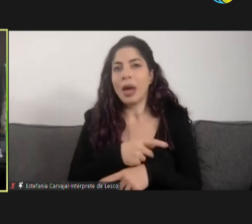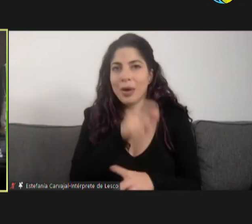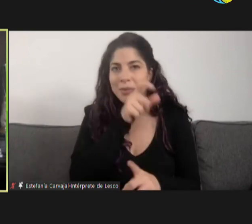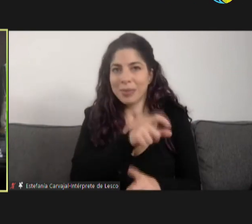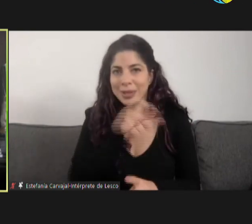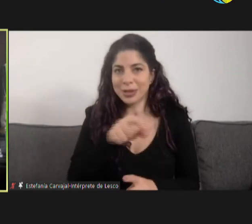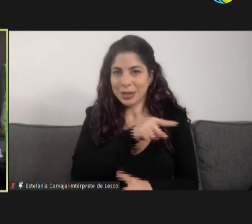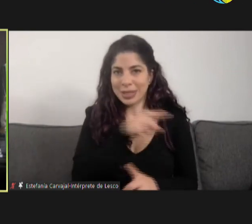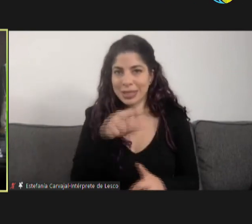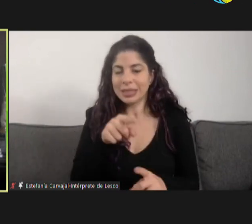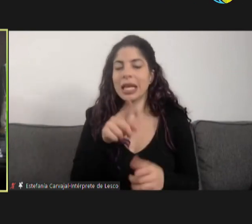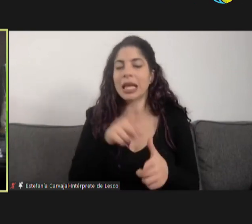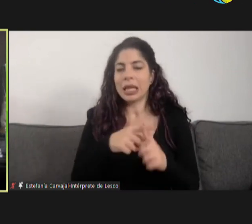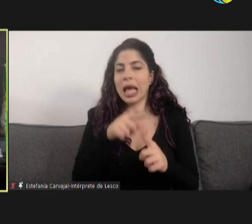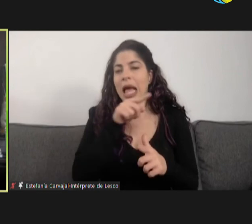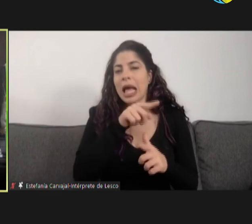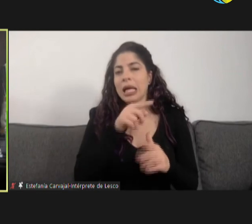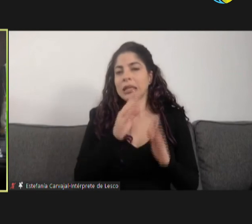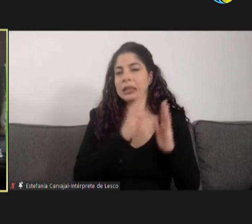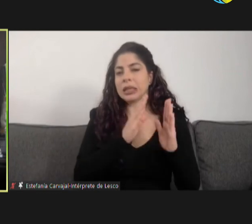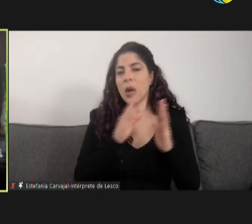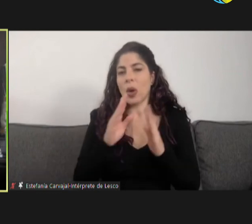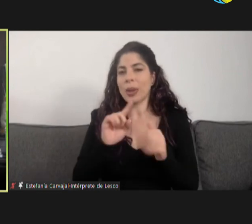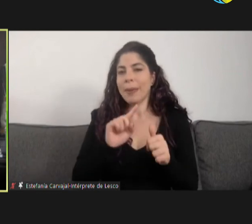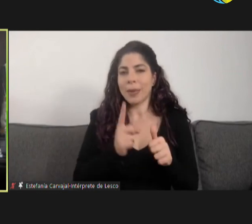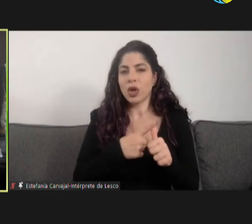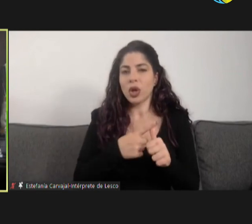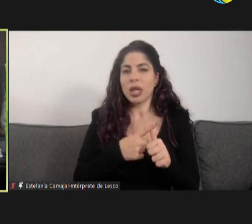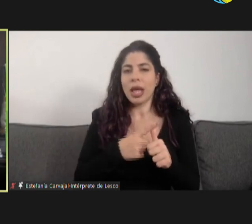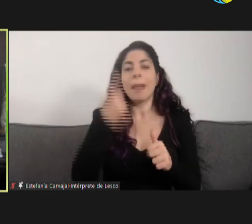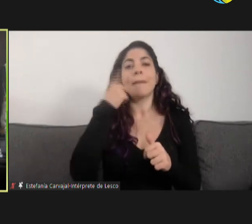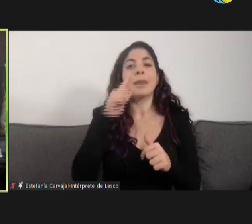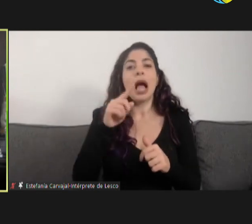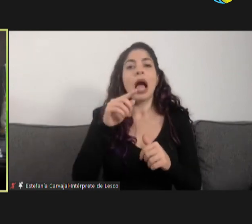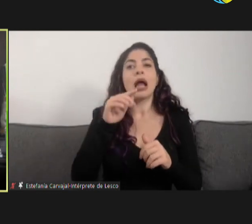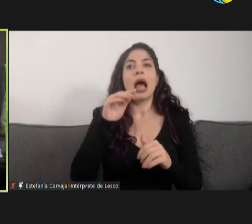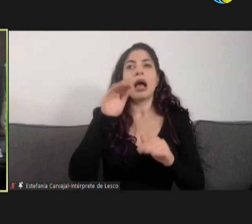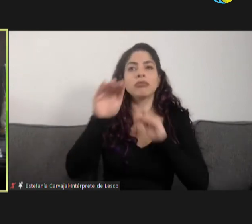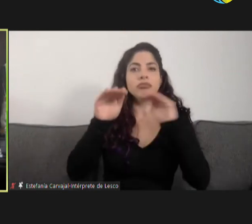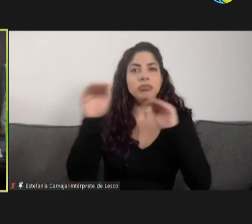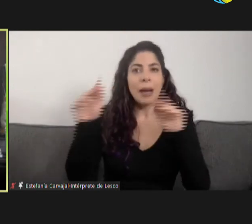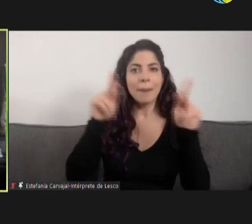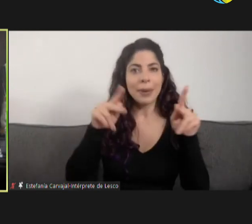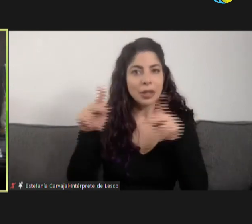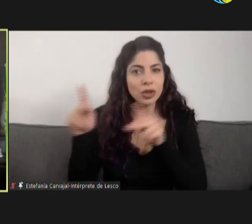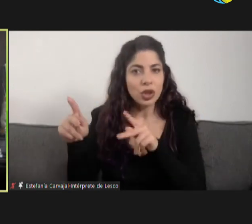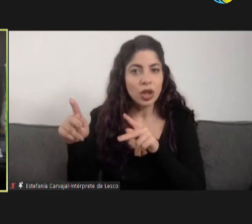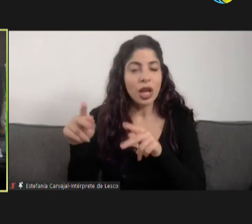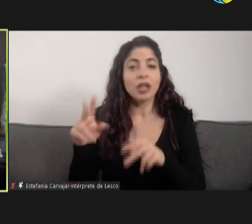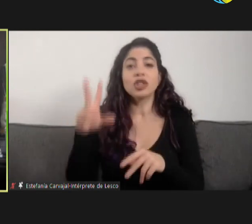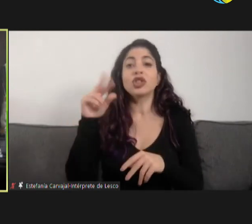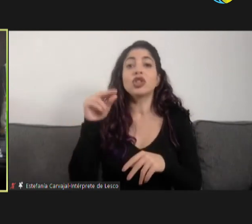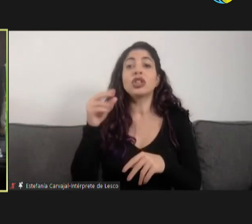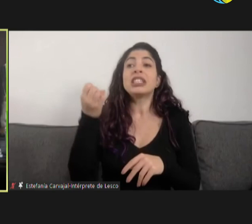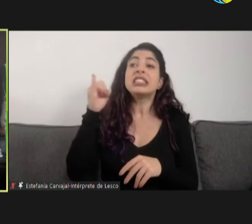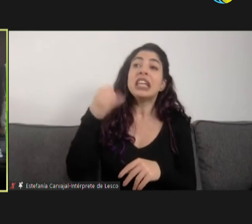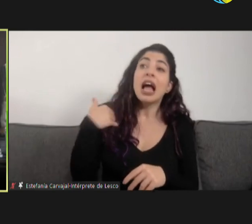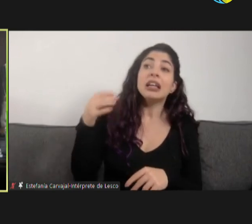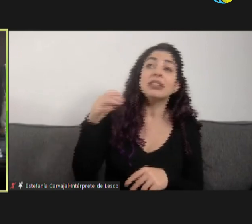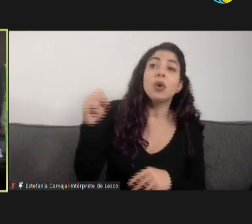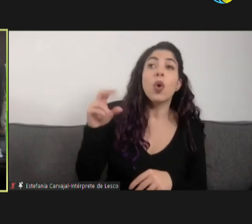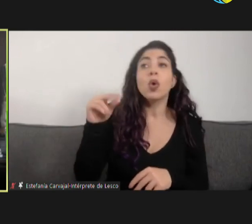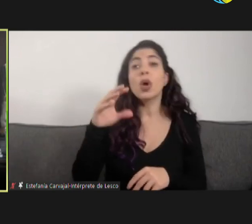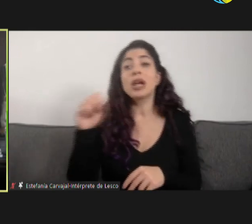Entonces, esa es la priorización para llamar a las personas. No es si están asegurados o no